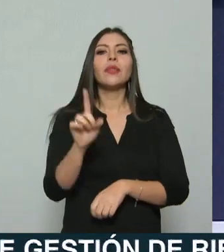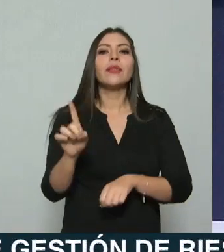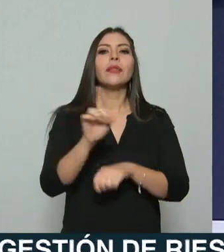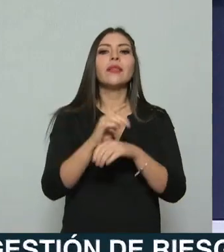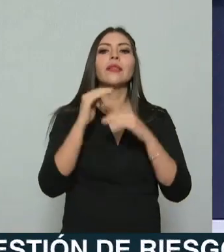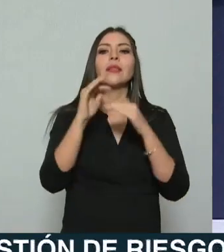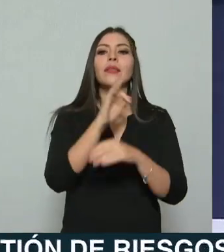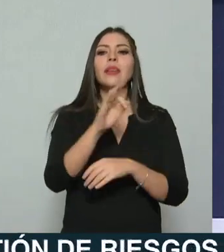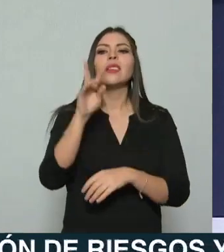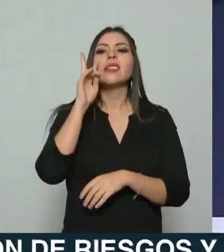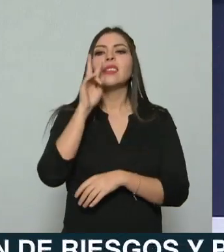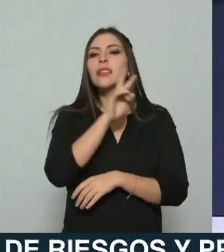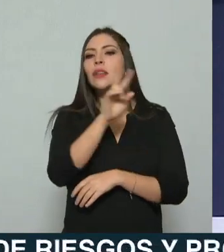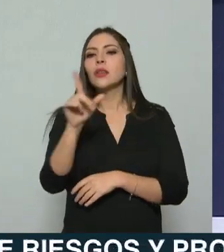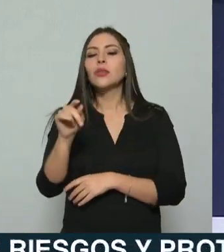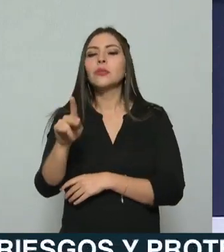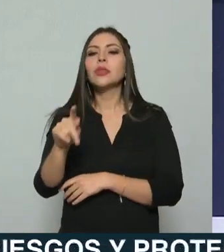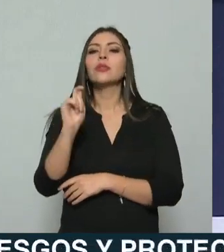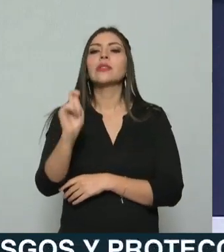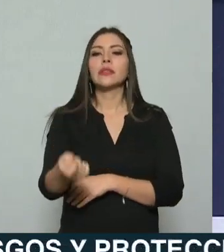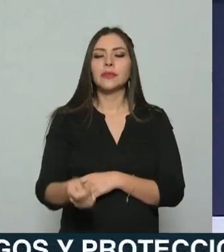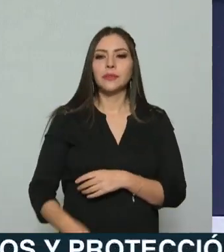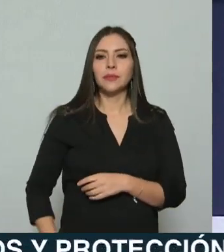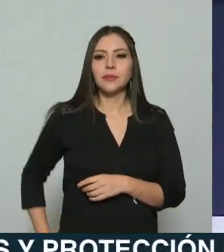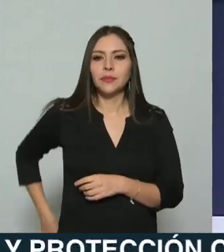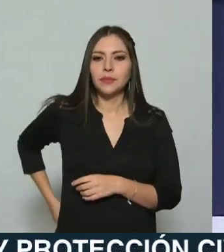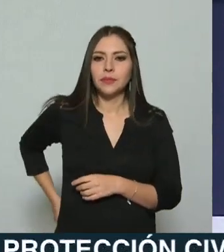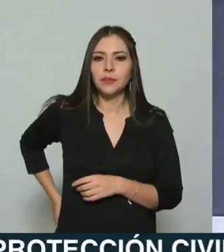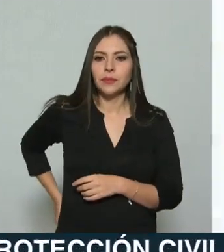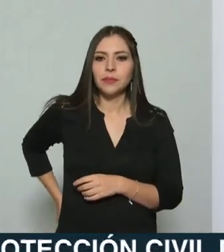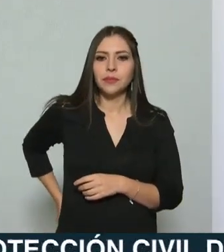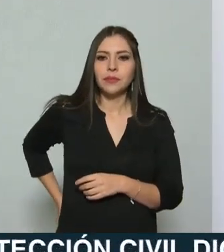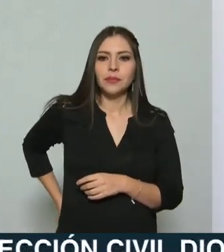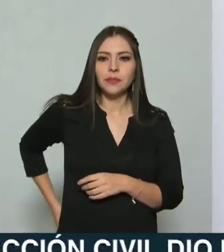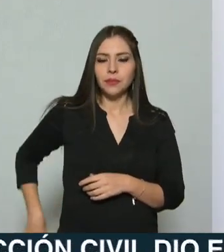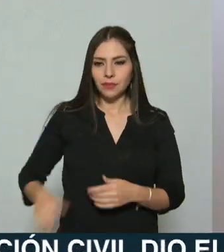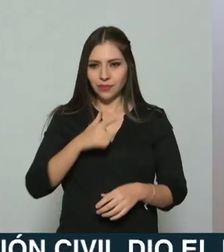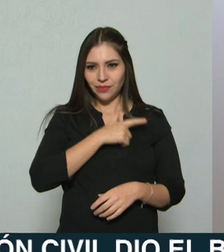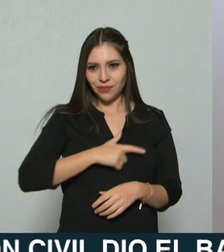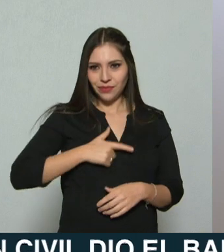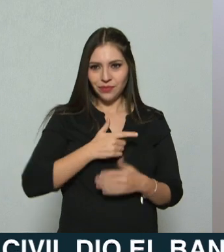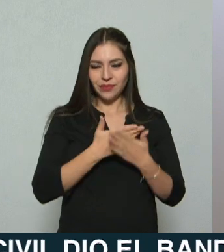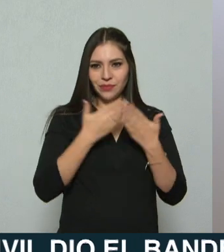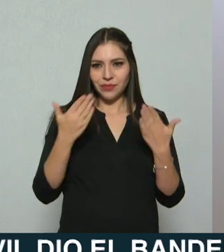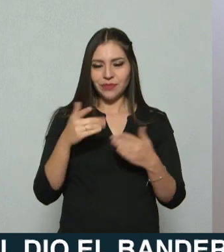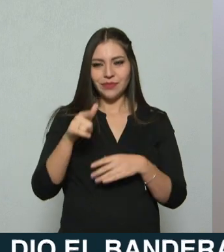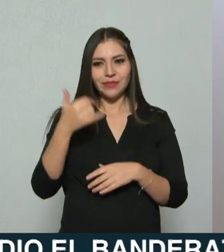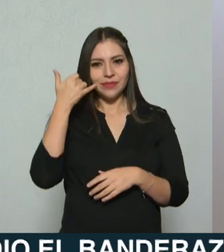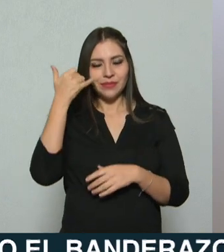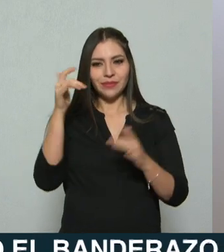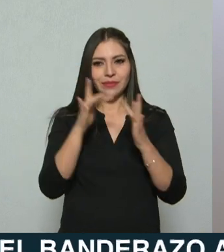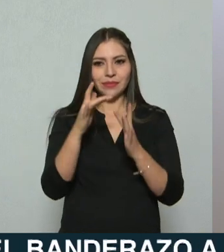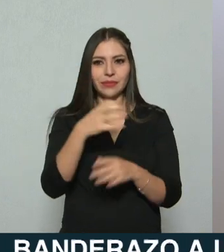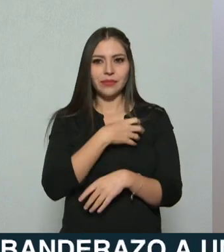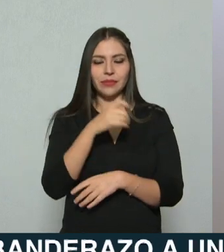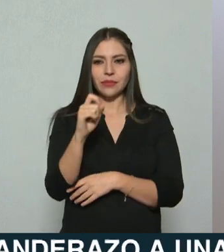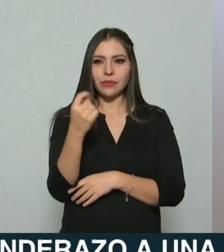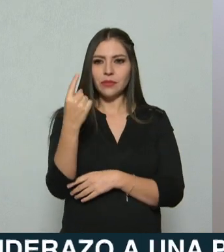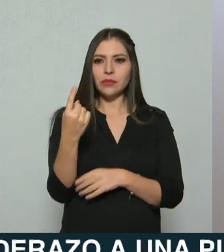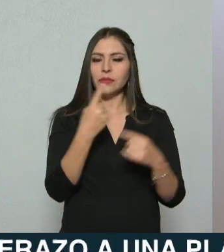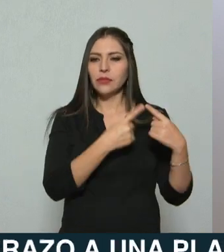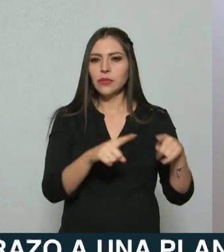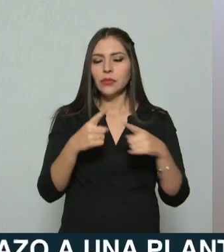Complejo Cultural Los Pinos. Ay, qué gusto estar aquí en Capital 21. Sí, efectivamente, son dos exposiciones increíbles